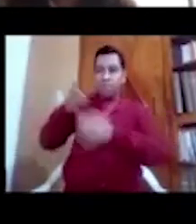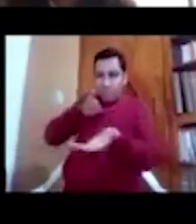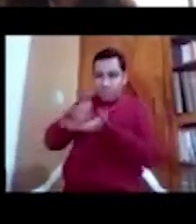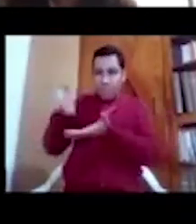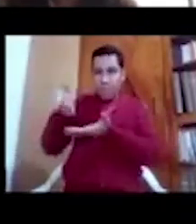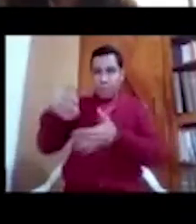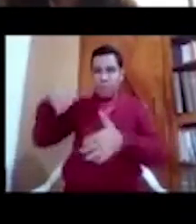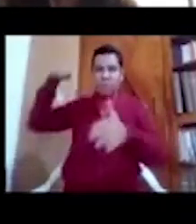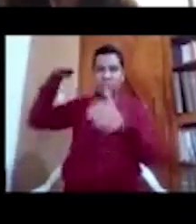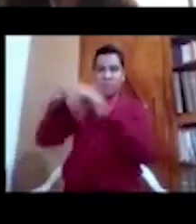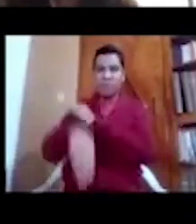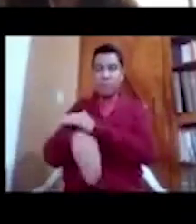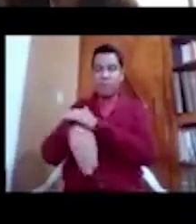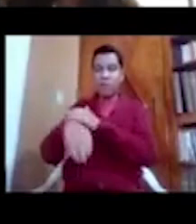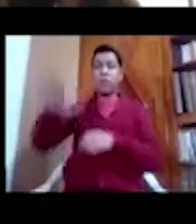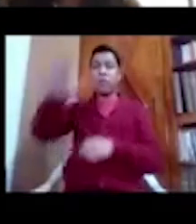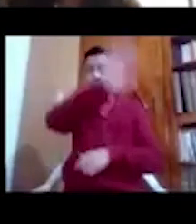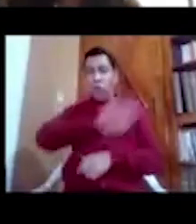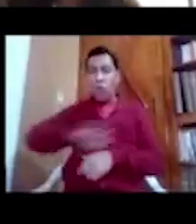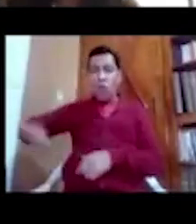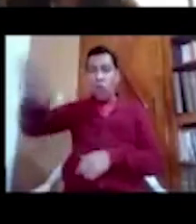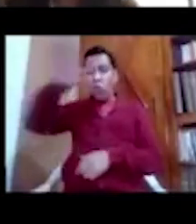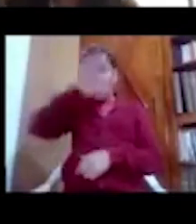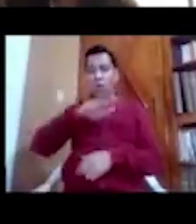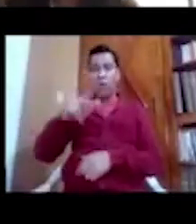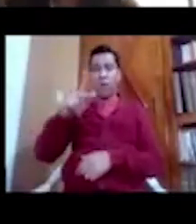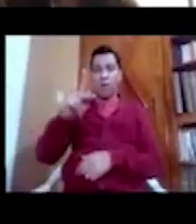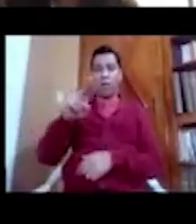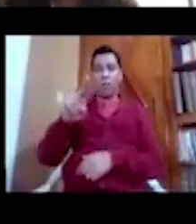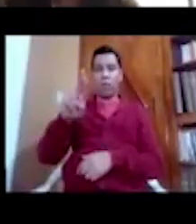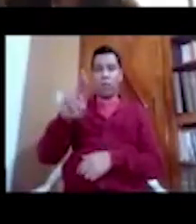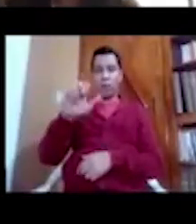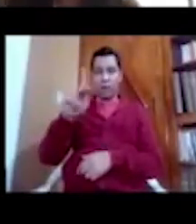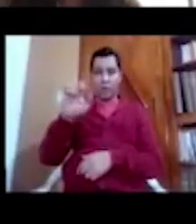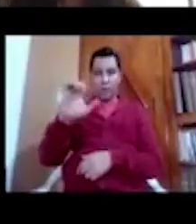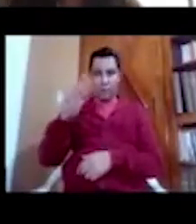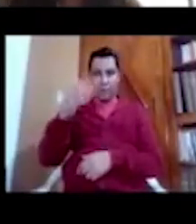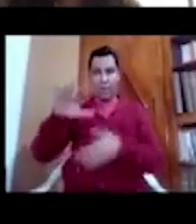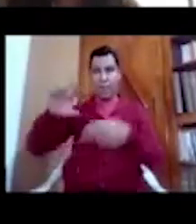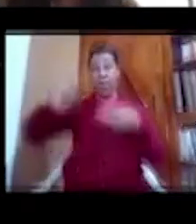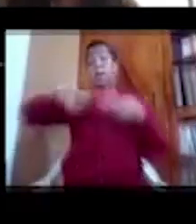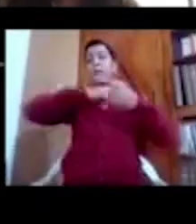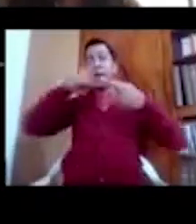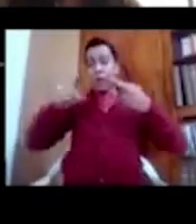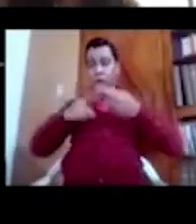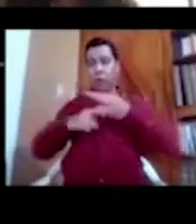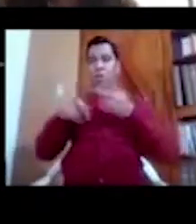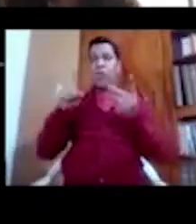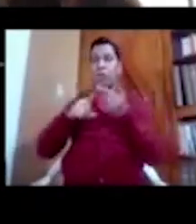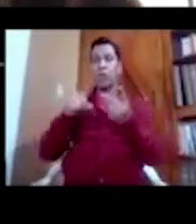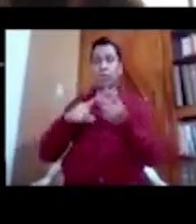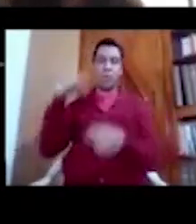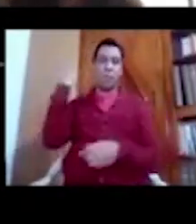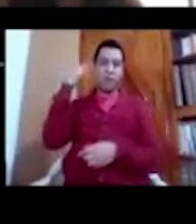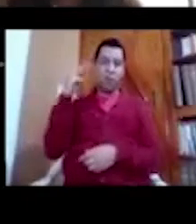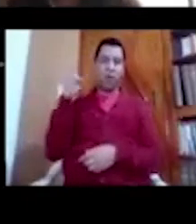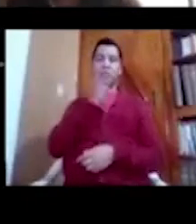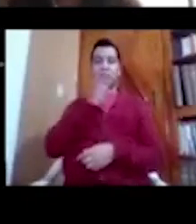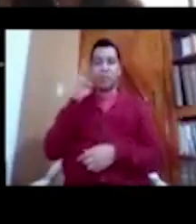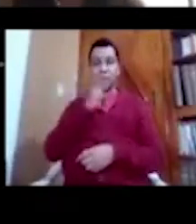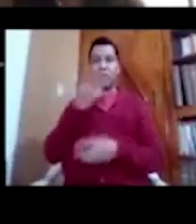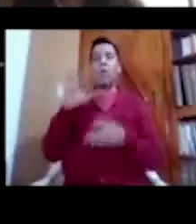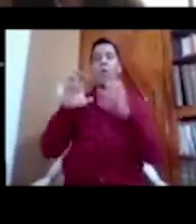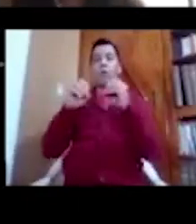zona purépecha, hoy llamada Tarasca, que es en la región de lo que hoy sería Michoacán y parte de lo que es